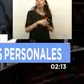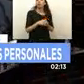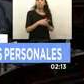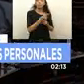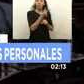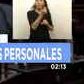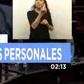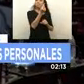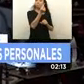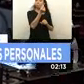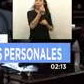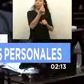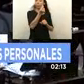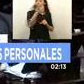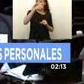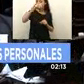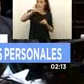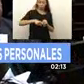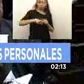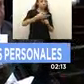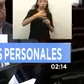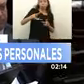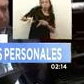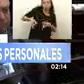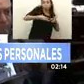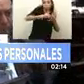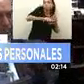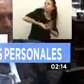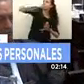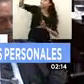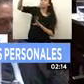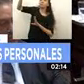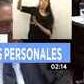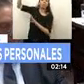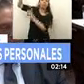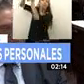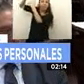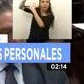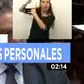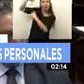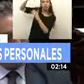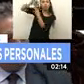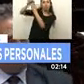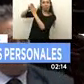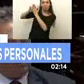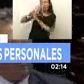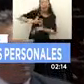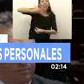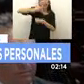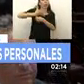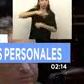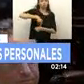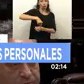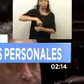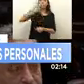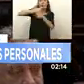la plata y y formando activos en el exterior somos el quinto país primero son emiratos